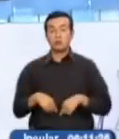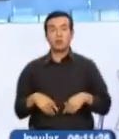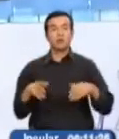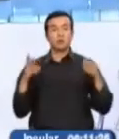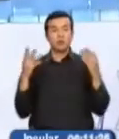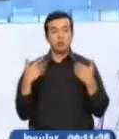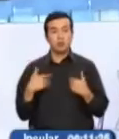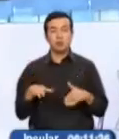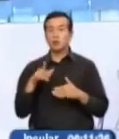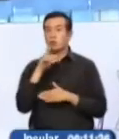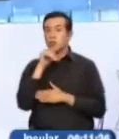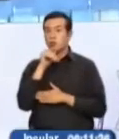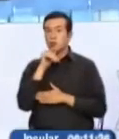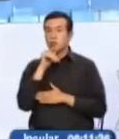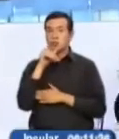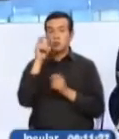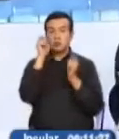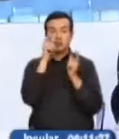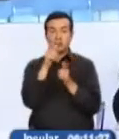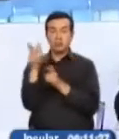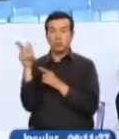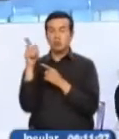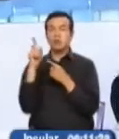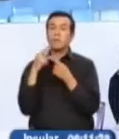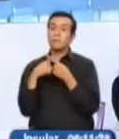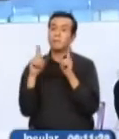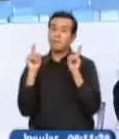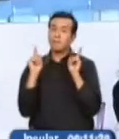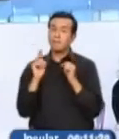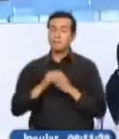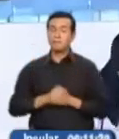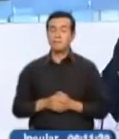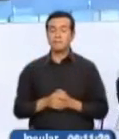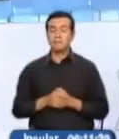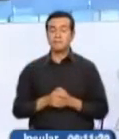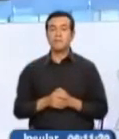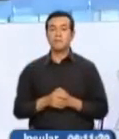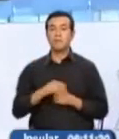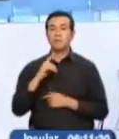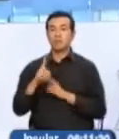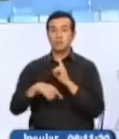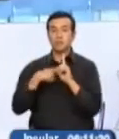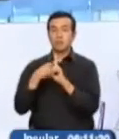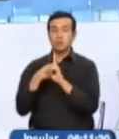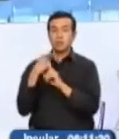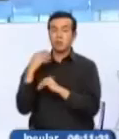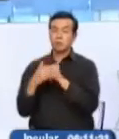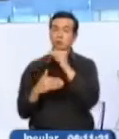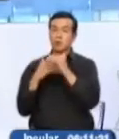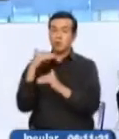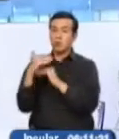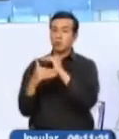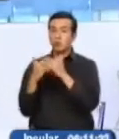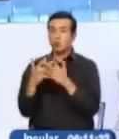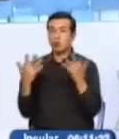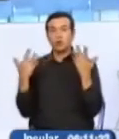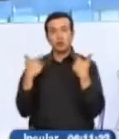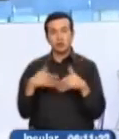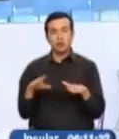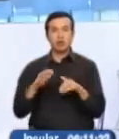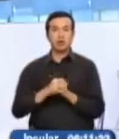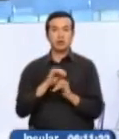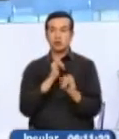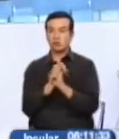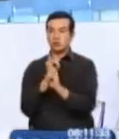de es la agencia de regulación y vigilancia 60 y sin embargo de manera complementaria a los procedimientos ya establecidos por